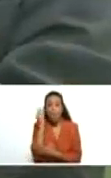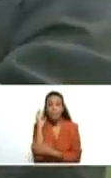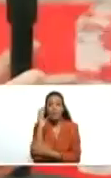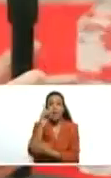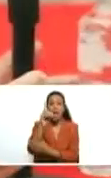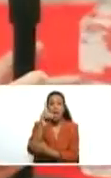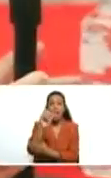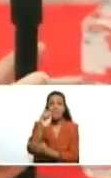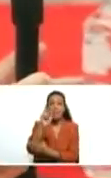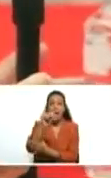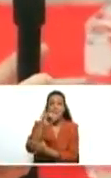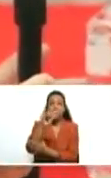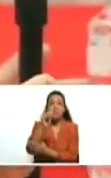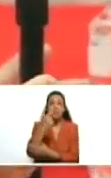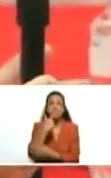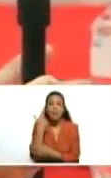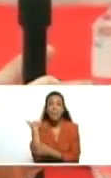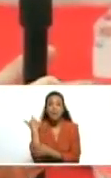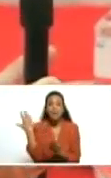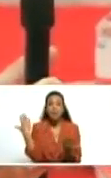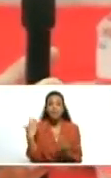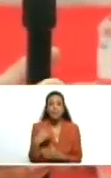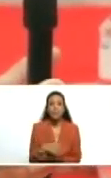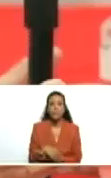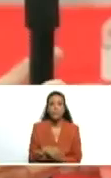David Nieves, recientemente Julio Escalona,